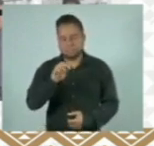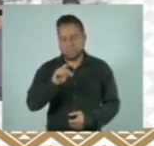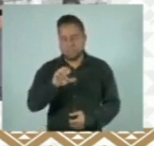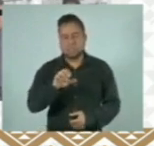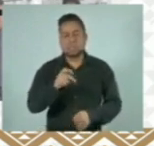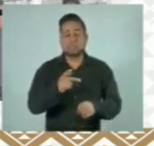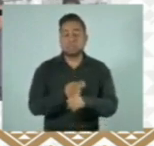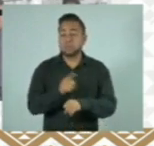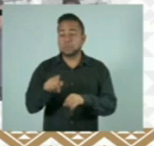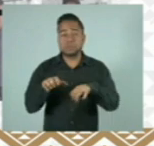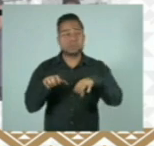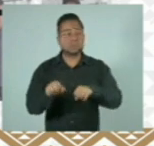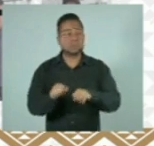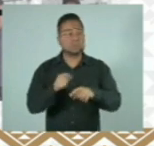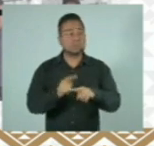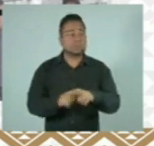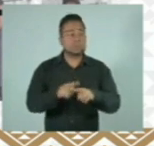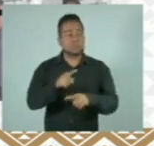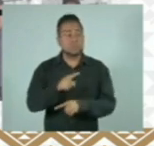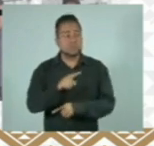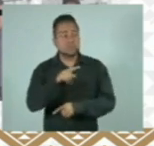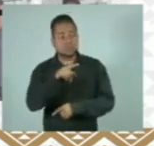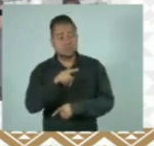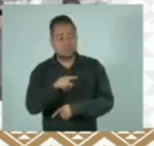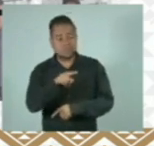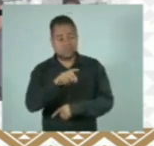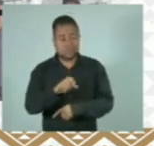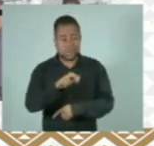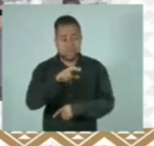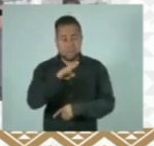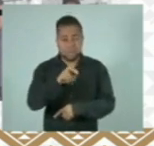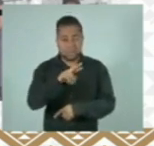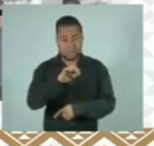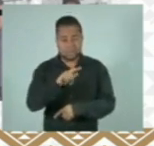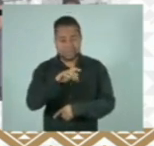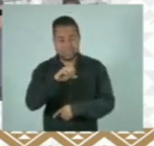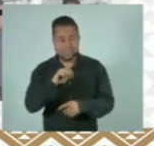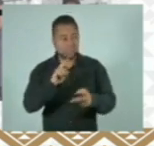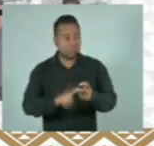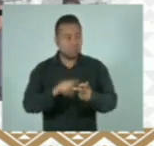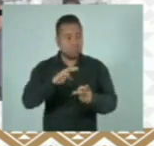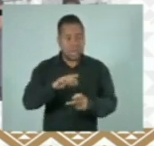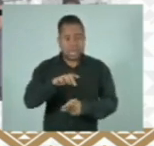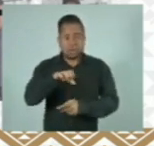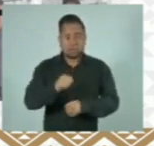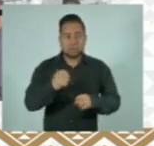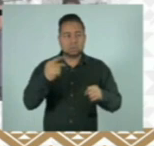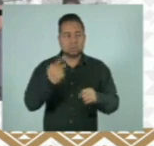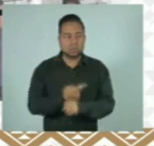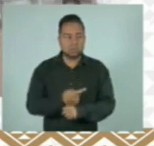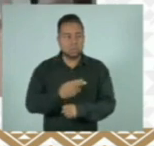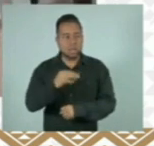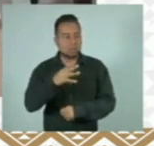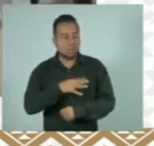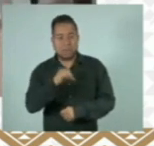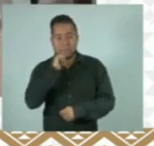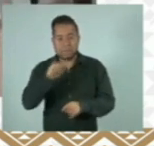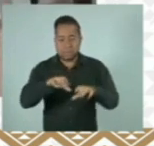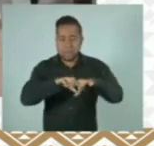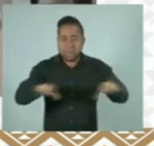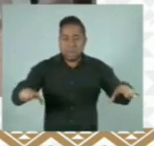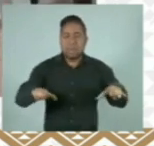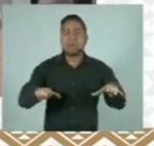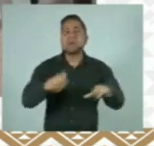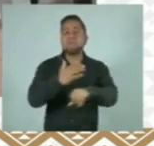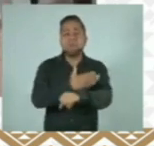cabo el aseguramiento y detención de Basilio N. y Carlos N., que transportaban 45 polines de pino sin el permiso correspondiente. En Santa